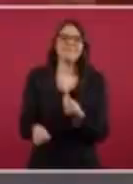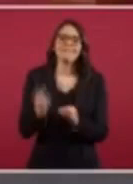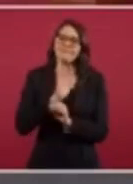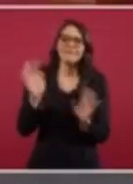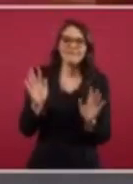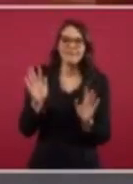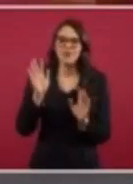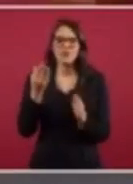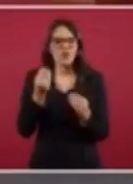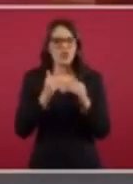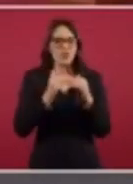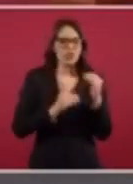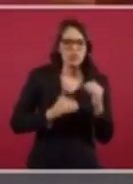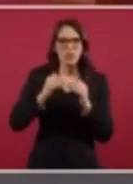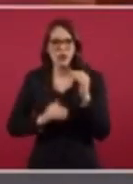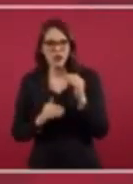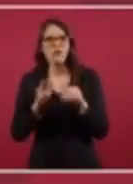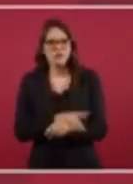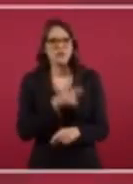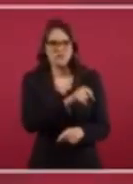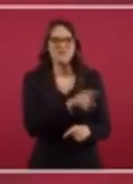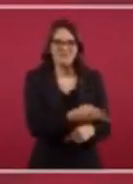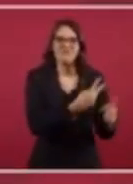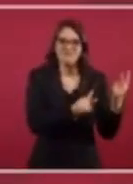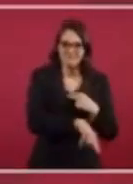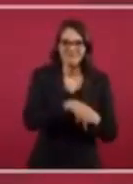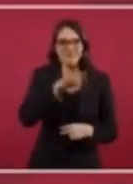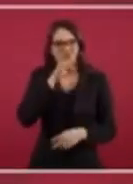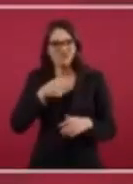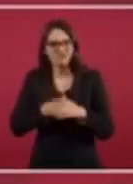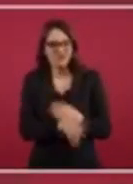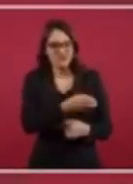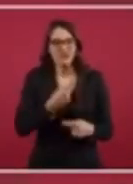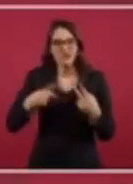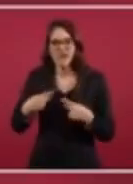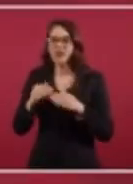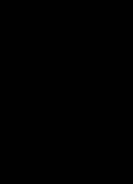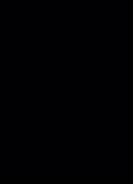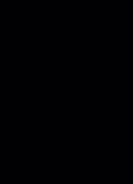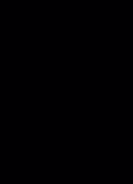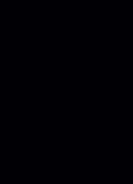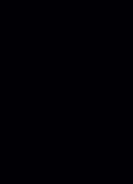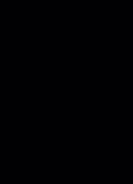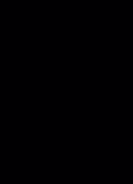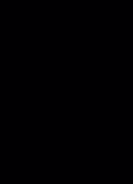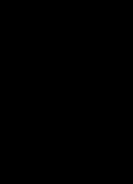desigualdad producida por la corrupción que imperaba.